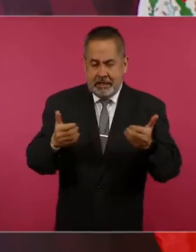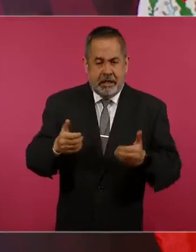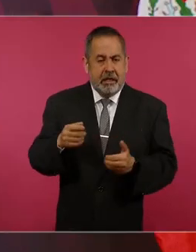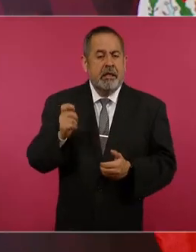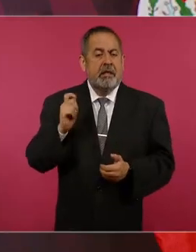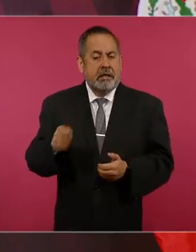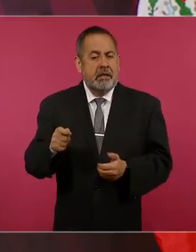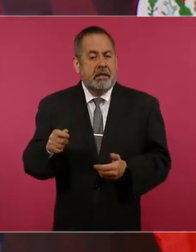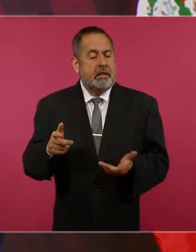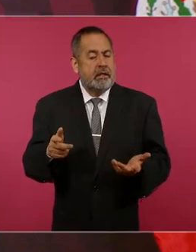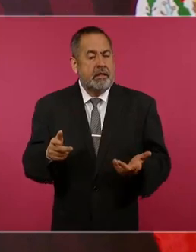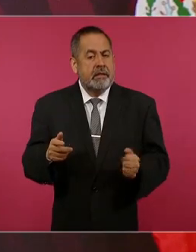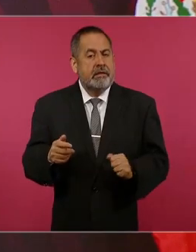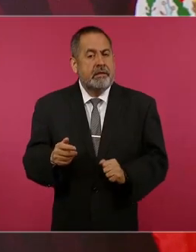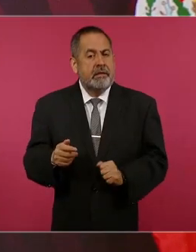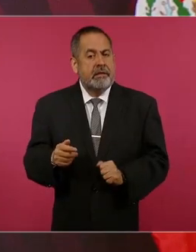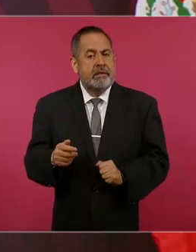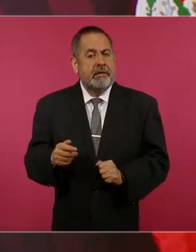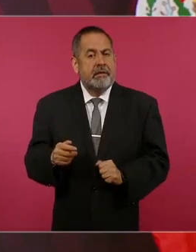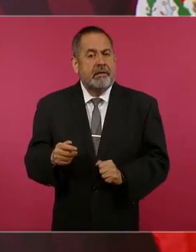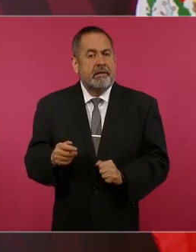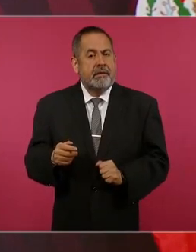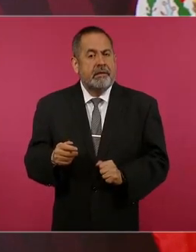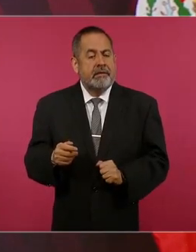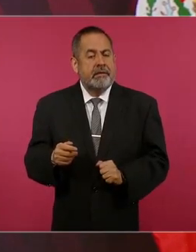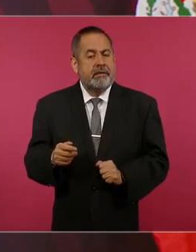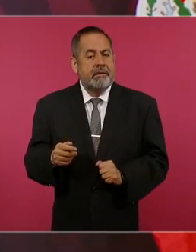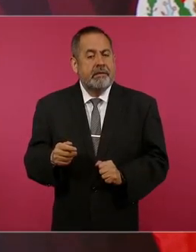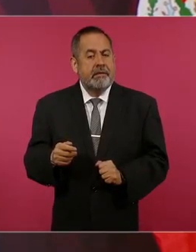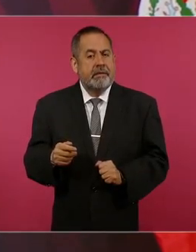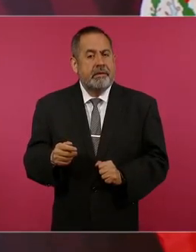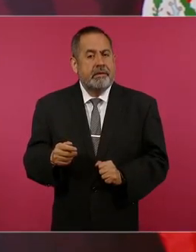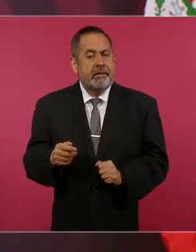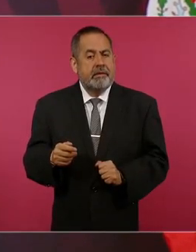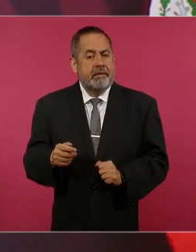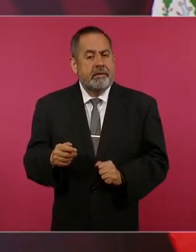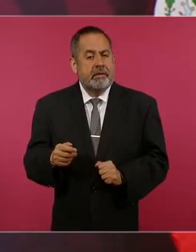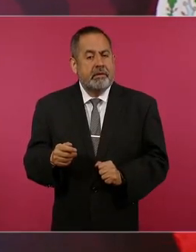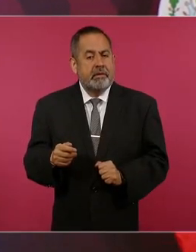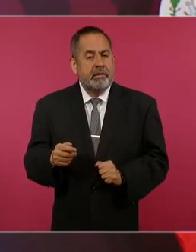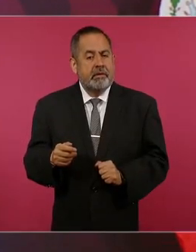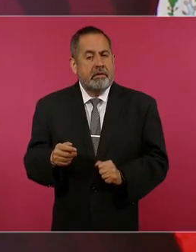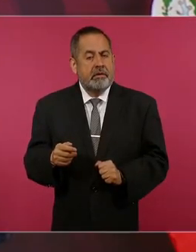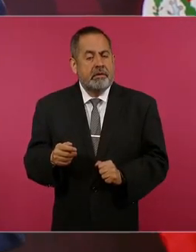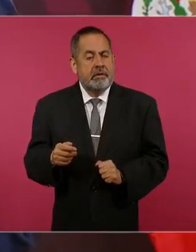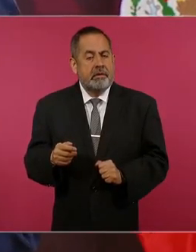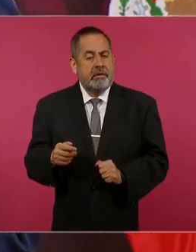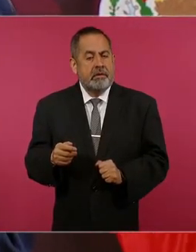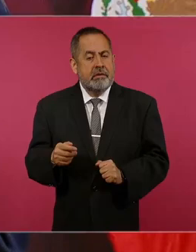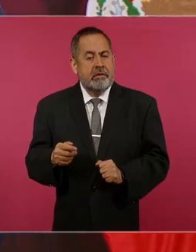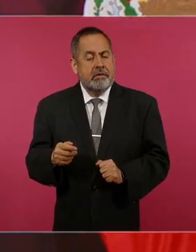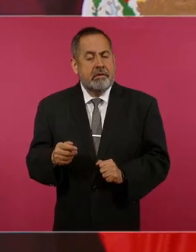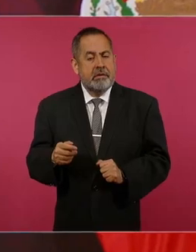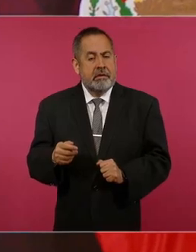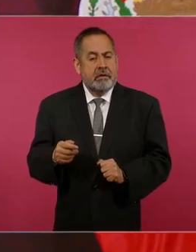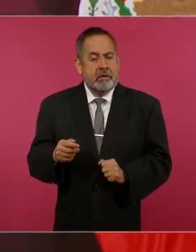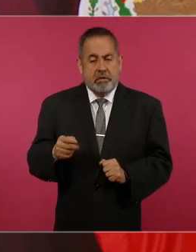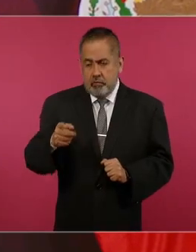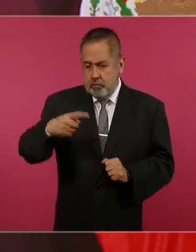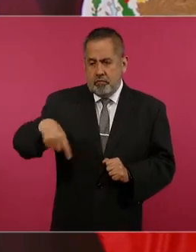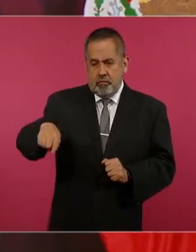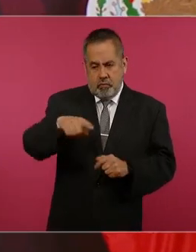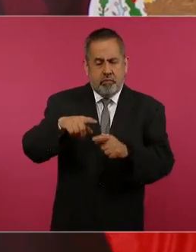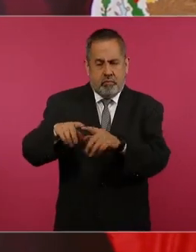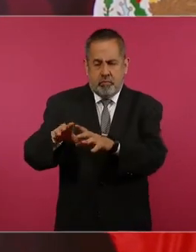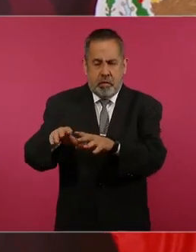ser dueños, administrar